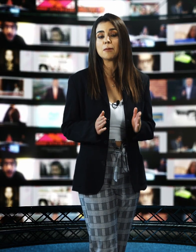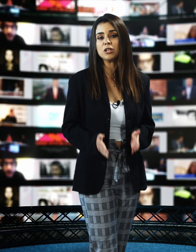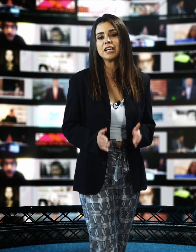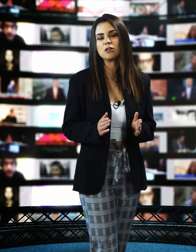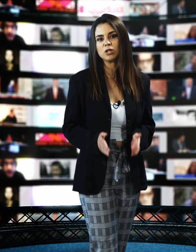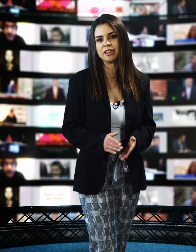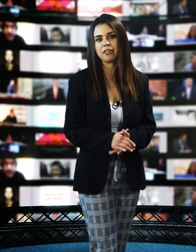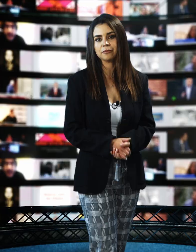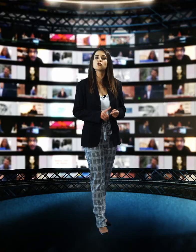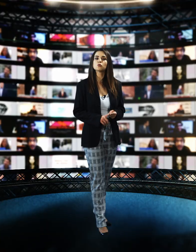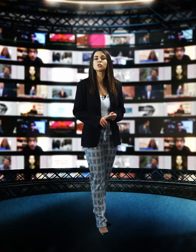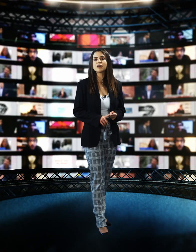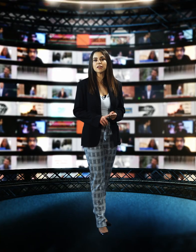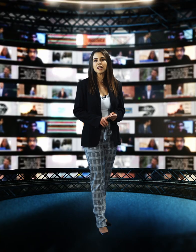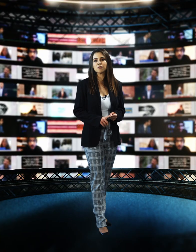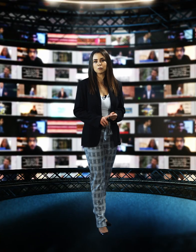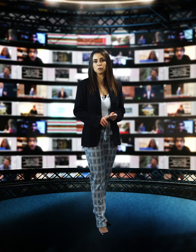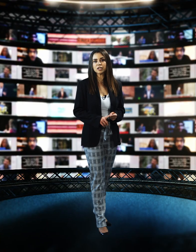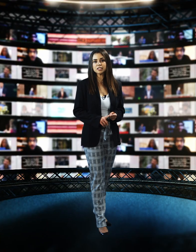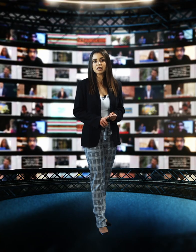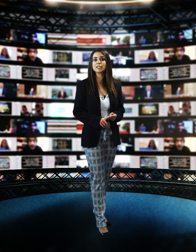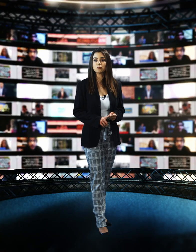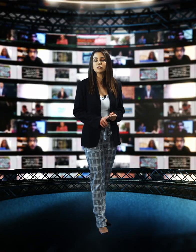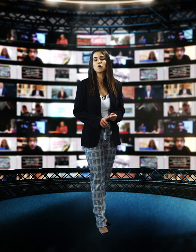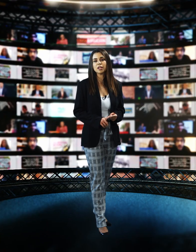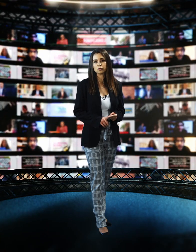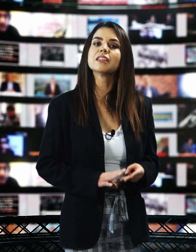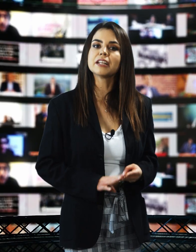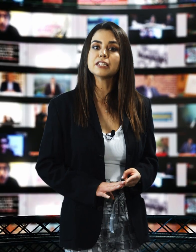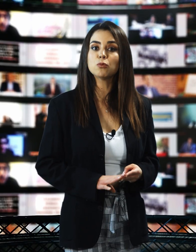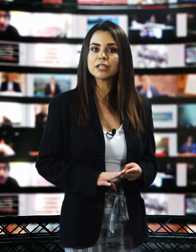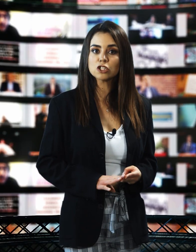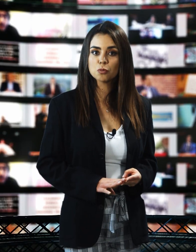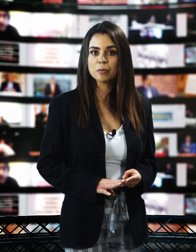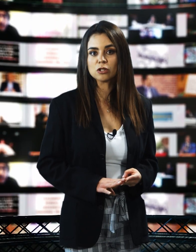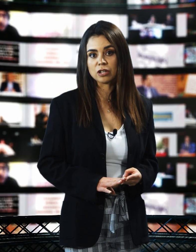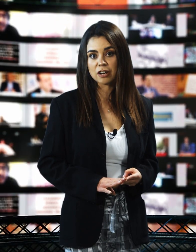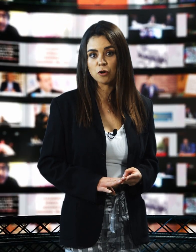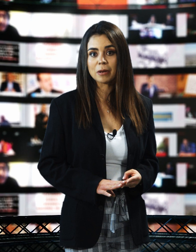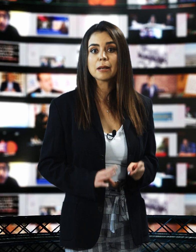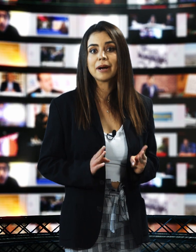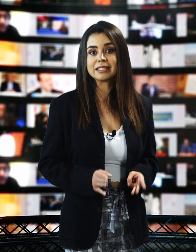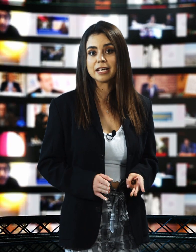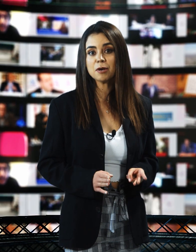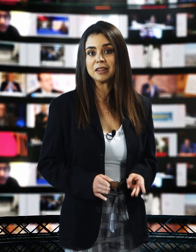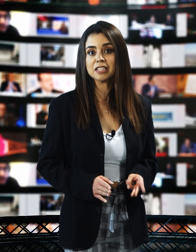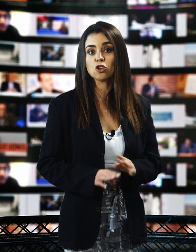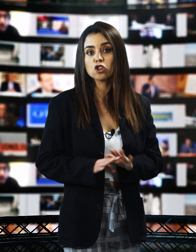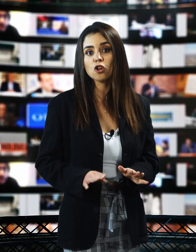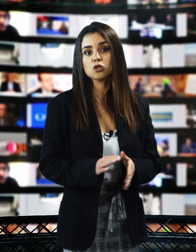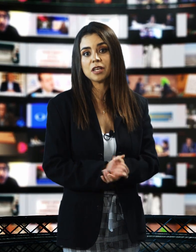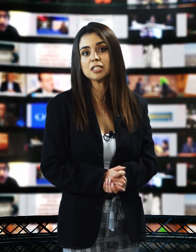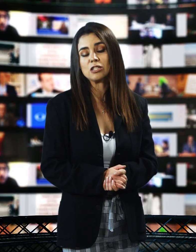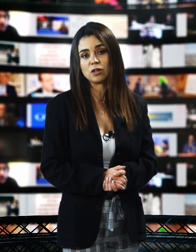sociales y la política de austeridad. 2. Buscarían frenar las reformas progresistas que impulsa el gobierno. 3. Impulsarían sus propias contrarreformas para seguir